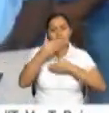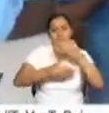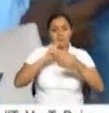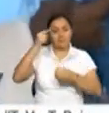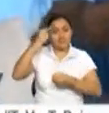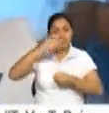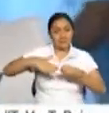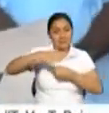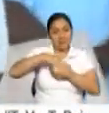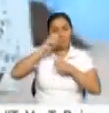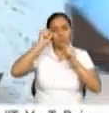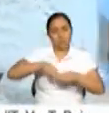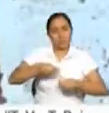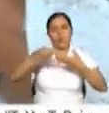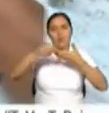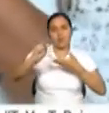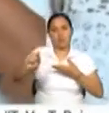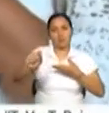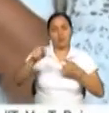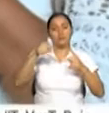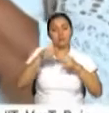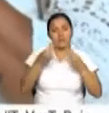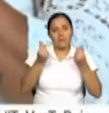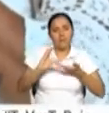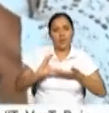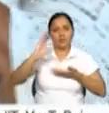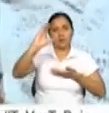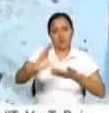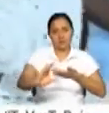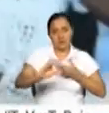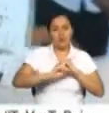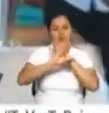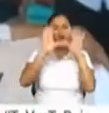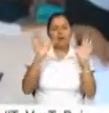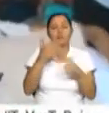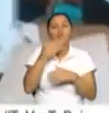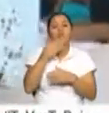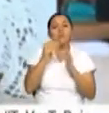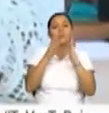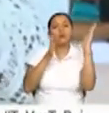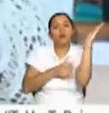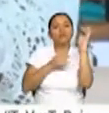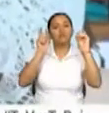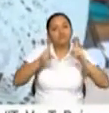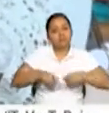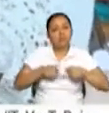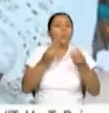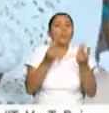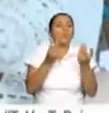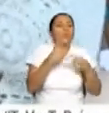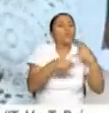y apruebe un financiamiento para proyectos alternativos